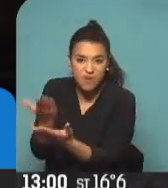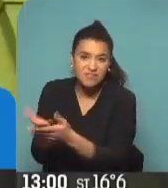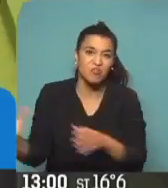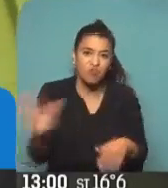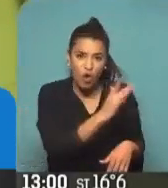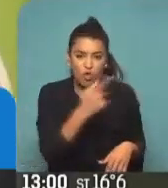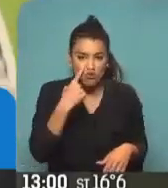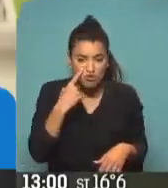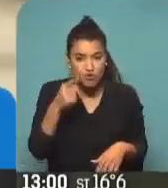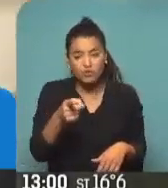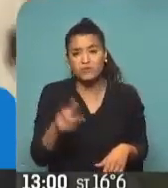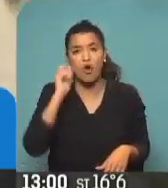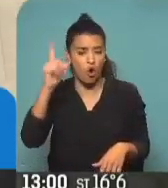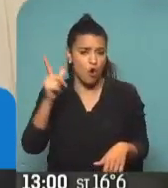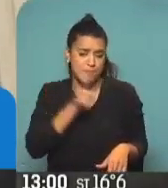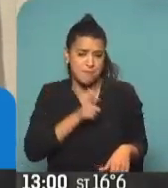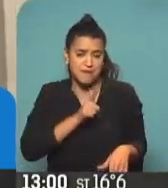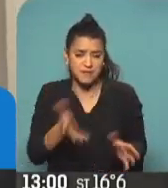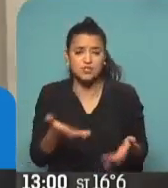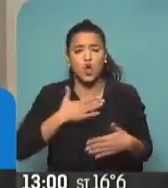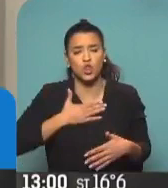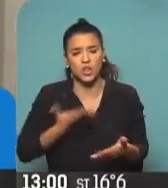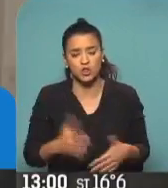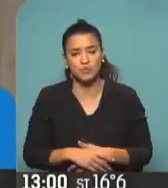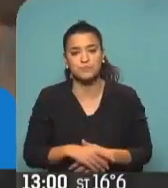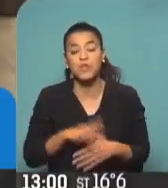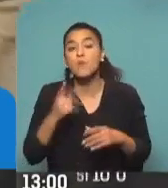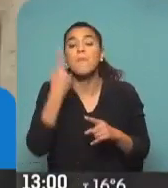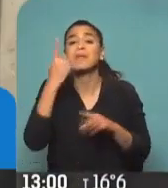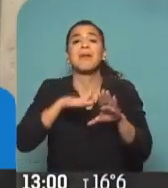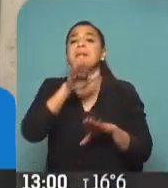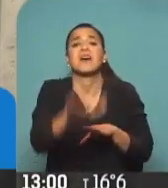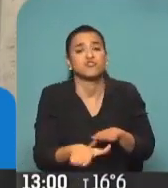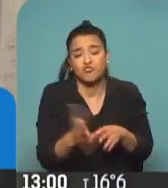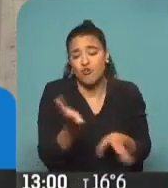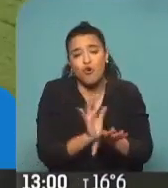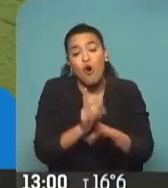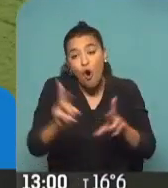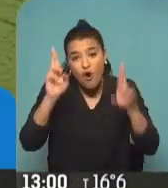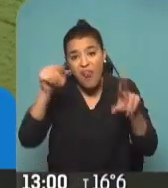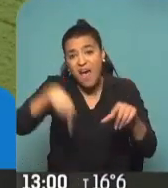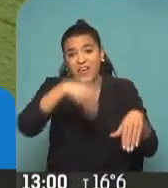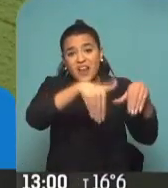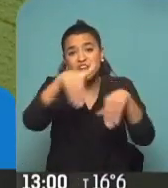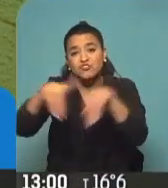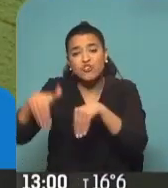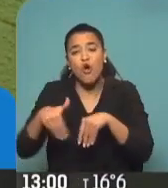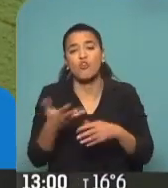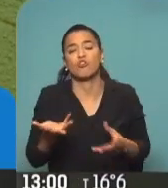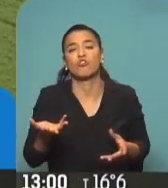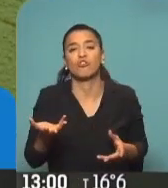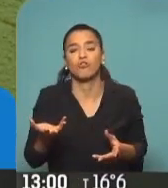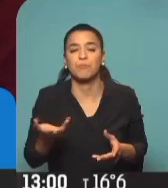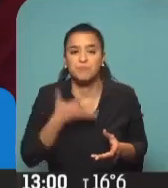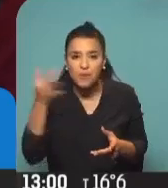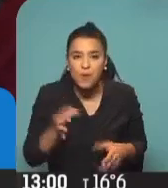todas y creo que lo hemos logrado, así que muy, muy contento. Es el primer paso. Ojalá que sea una elección